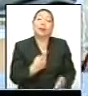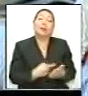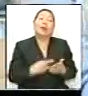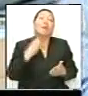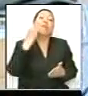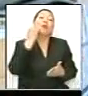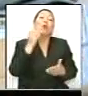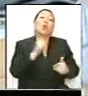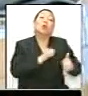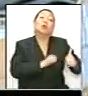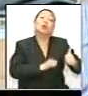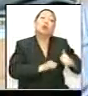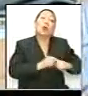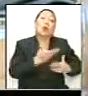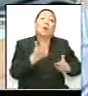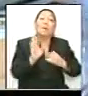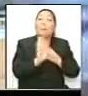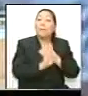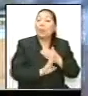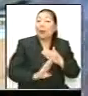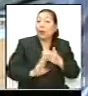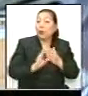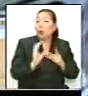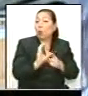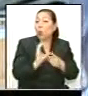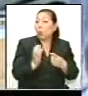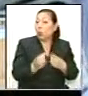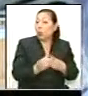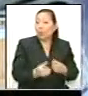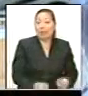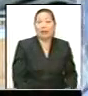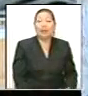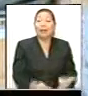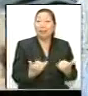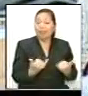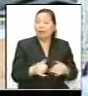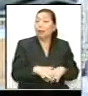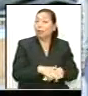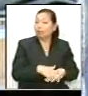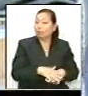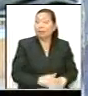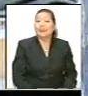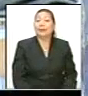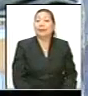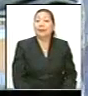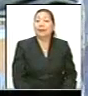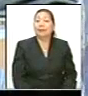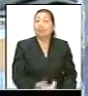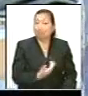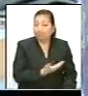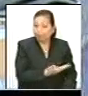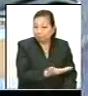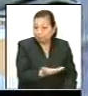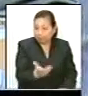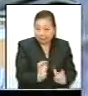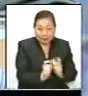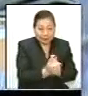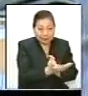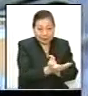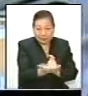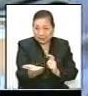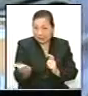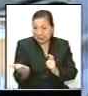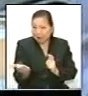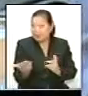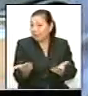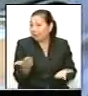futuras afectaciones y proteger el patrimonio cultural. De eso se trata. Entonces, señores congresistas, estamos a